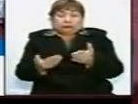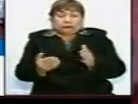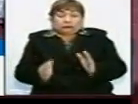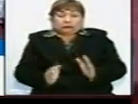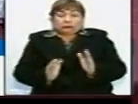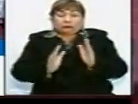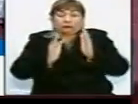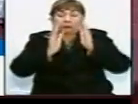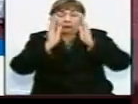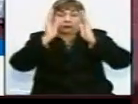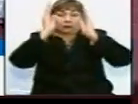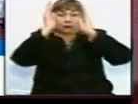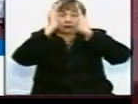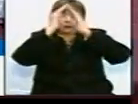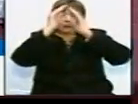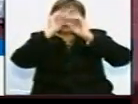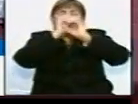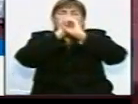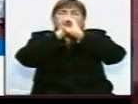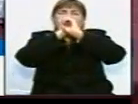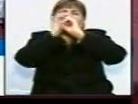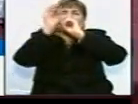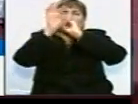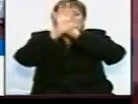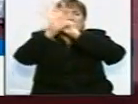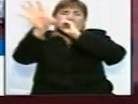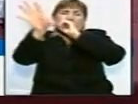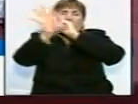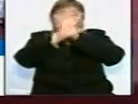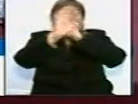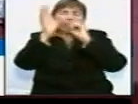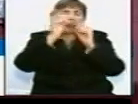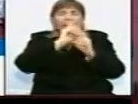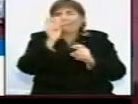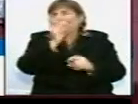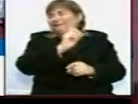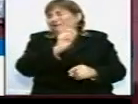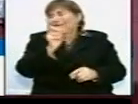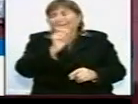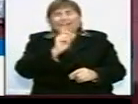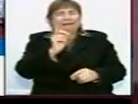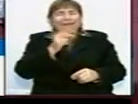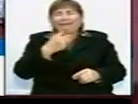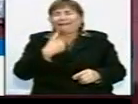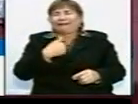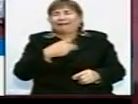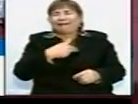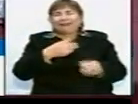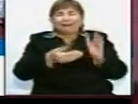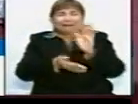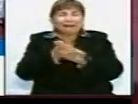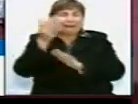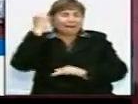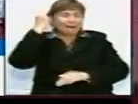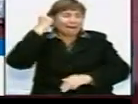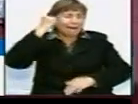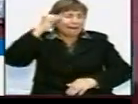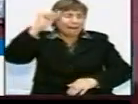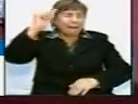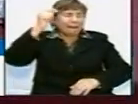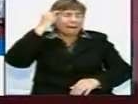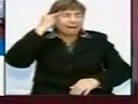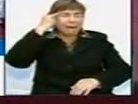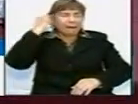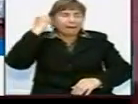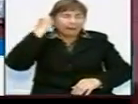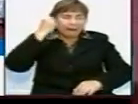megáfono arriba y eso no es sistema la que tendrá el sistema es temprana hemos viajado a japón hemos viajado a chile